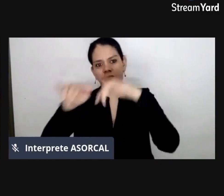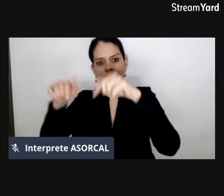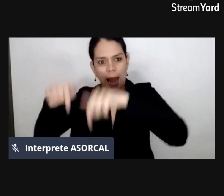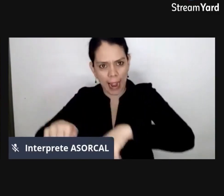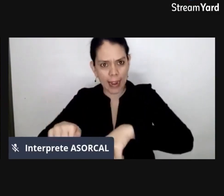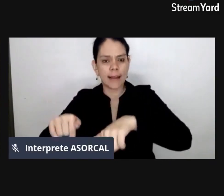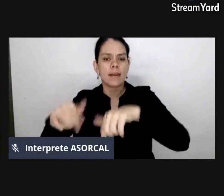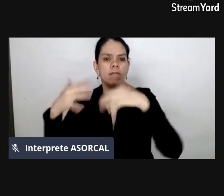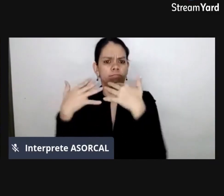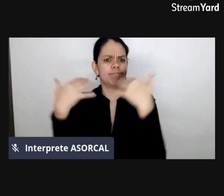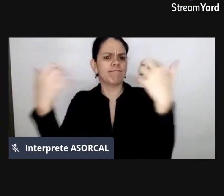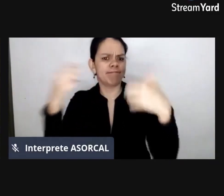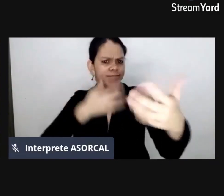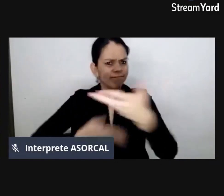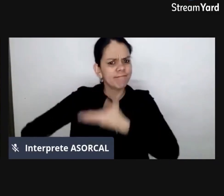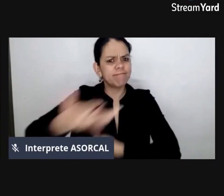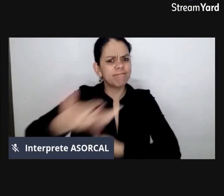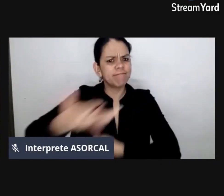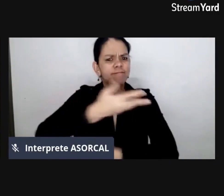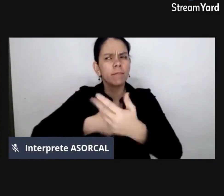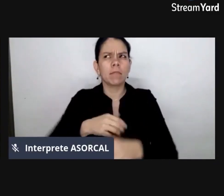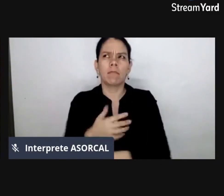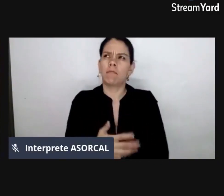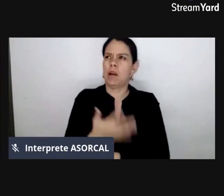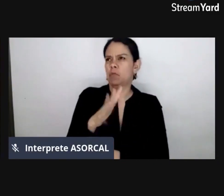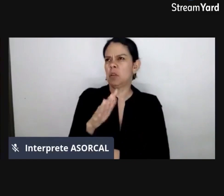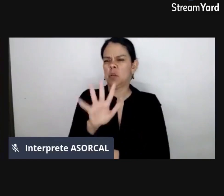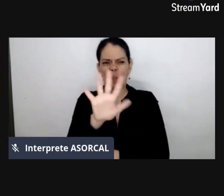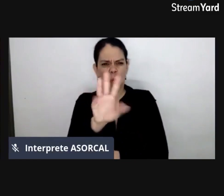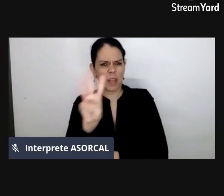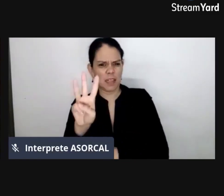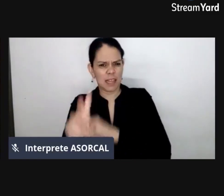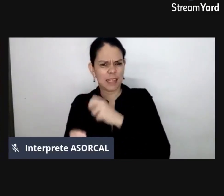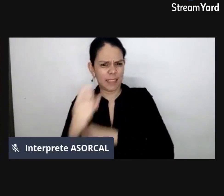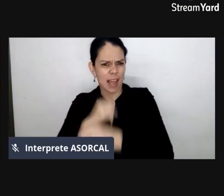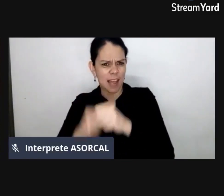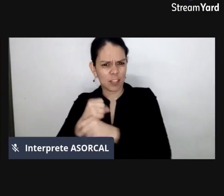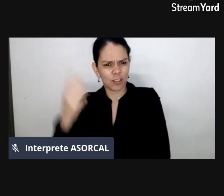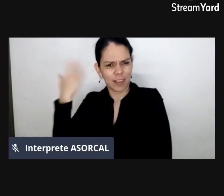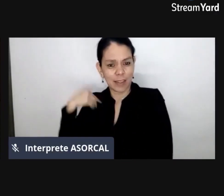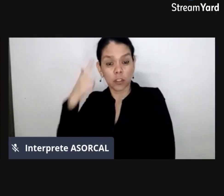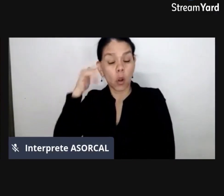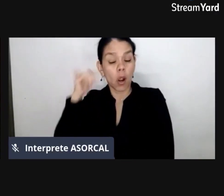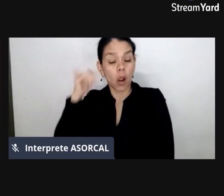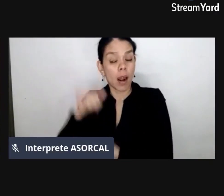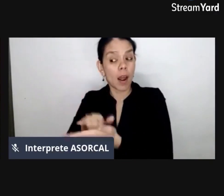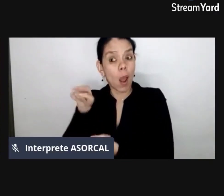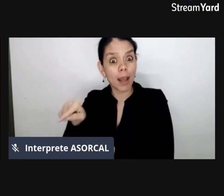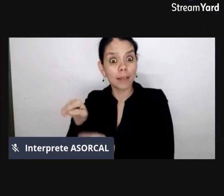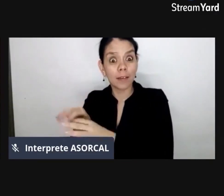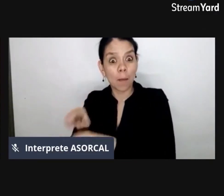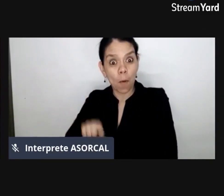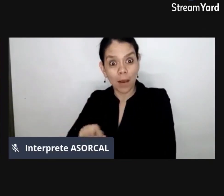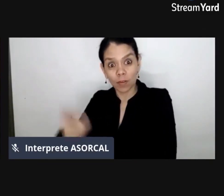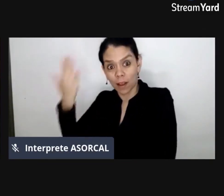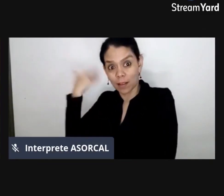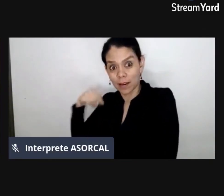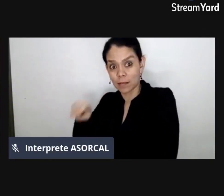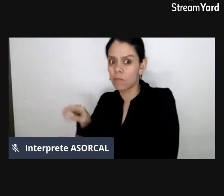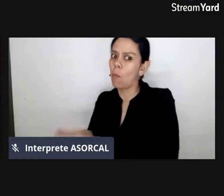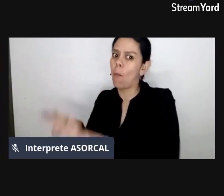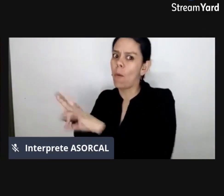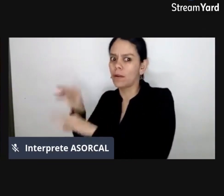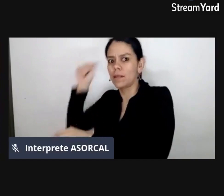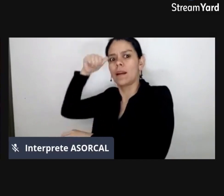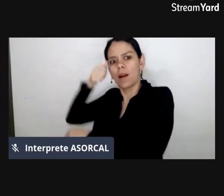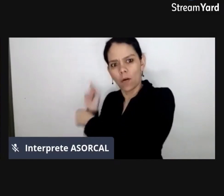ya, que creo que es necesario volver a retomarlo. Y estas comunidades eclesiales de base contribuyeron a la toma de conciencia